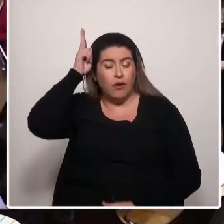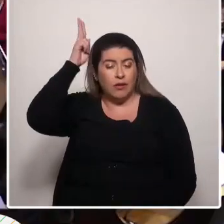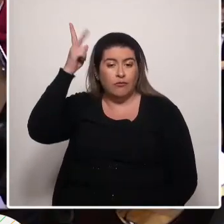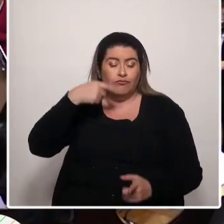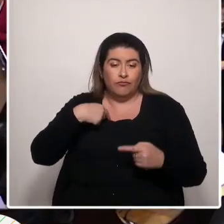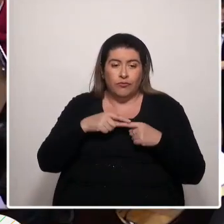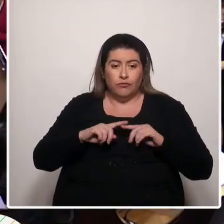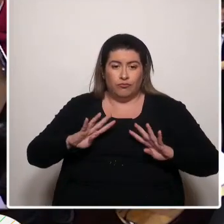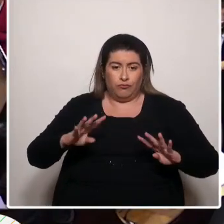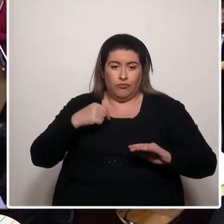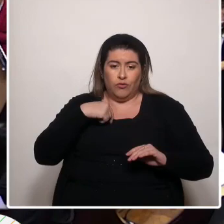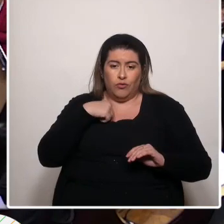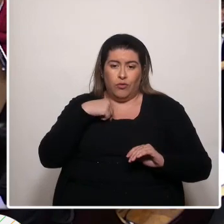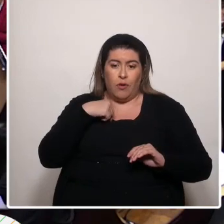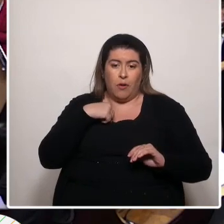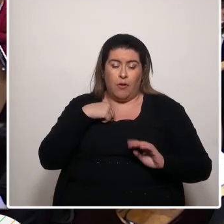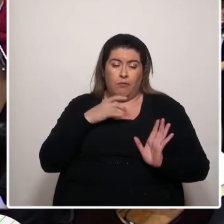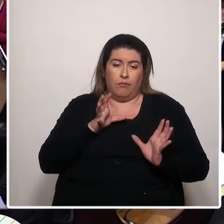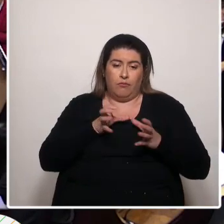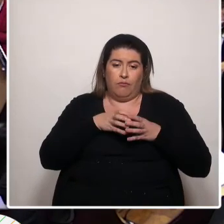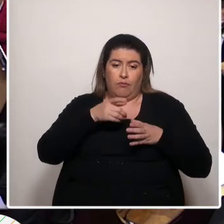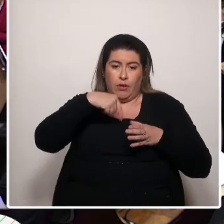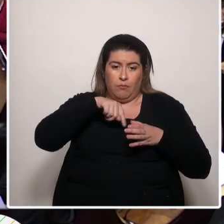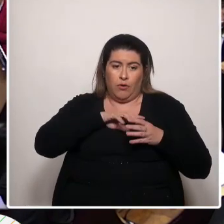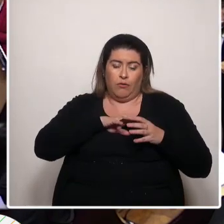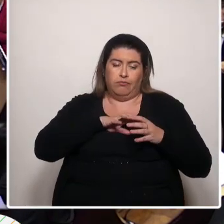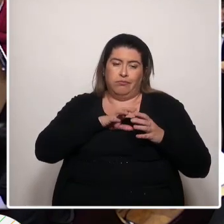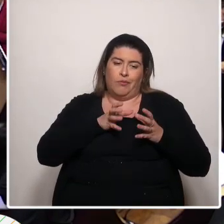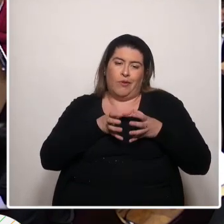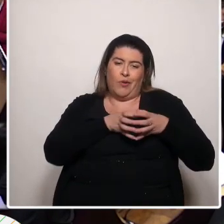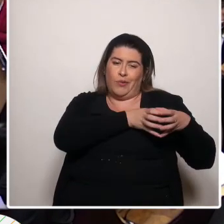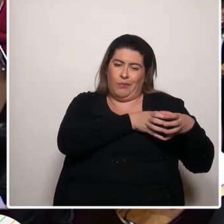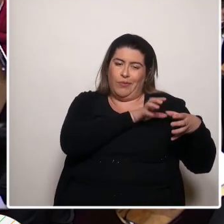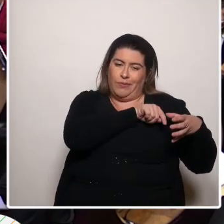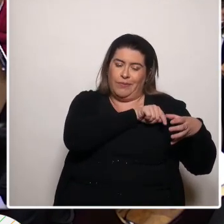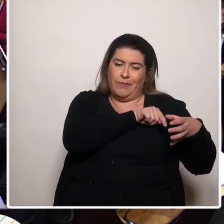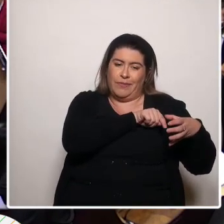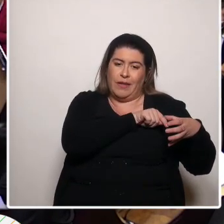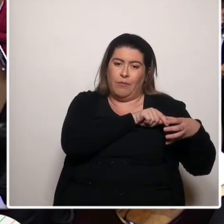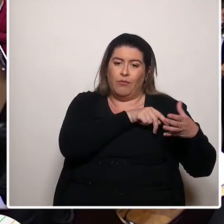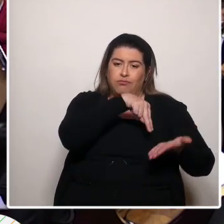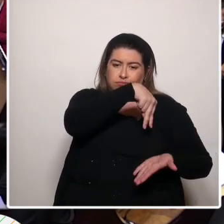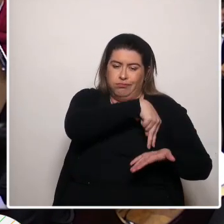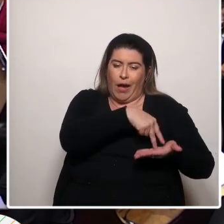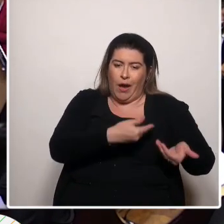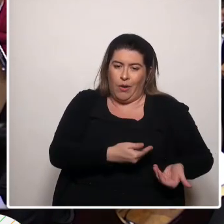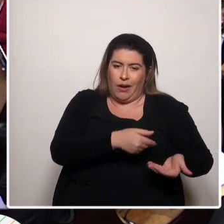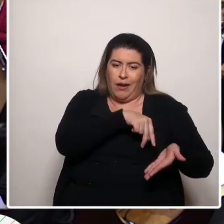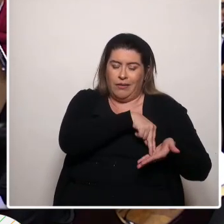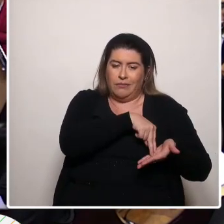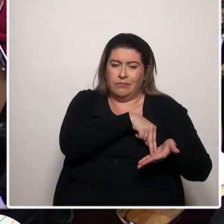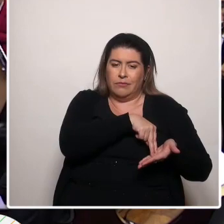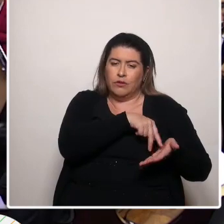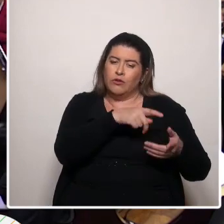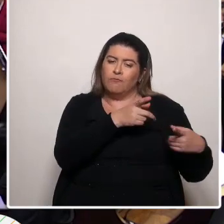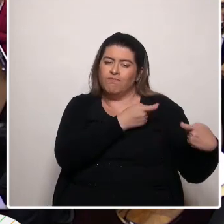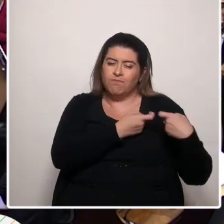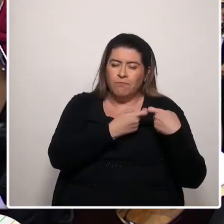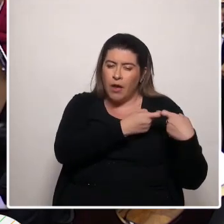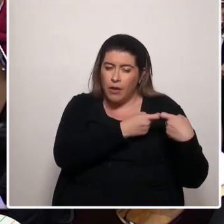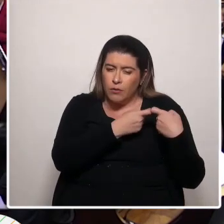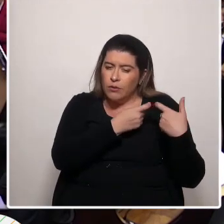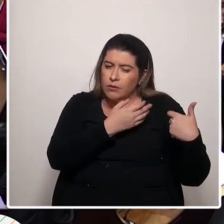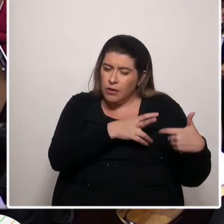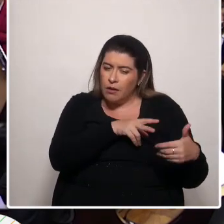que están desde ese bloque, podríamos llamarlo, que estamos presentes acá, estuvimos cuando se dio la discusión y